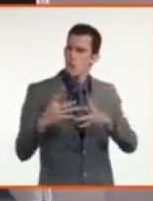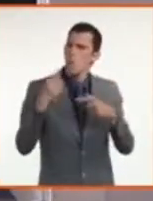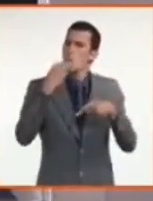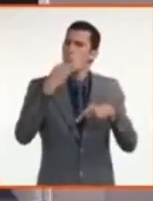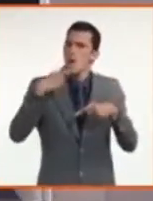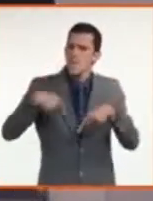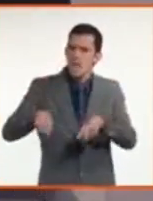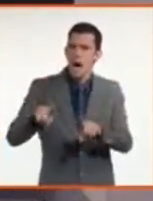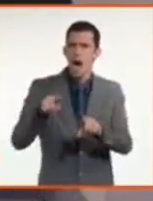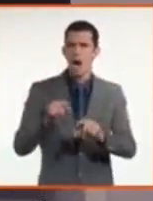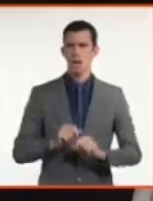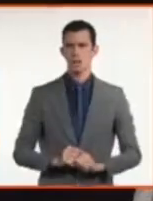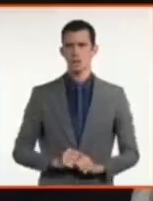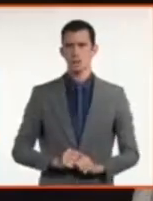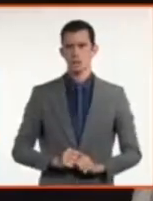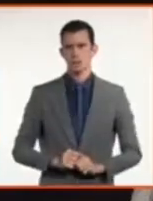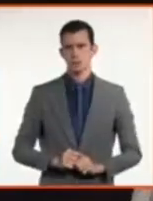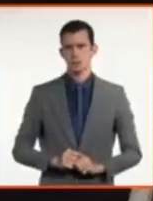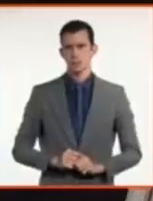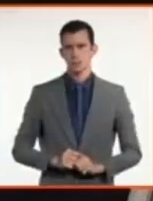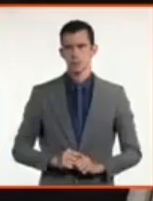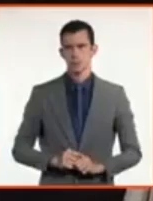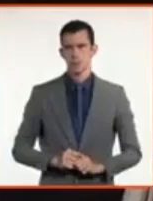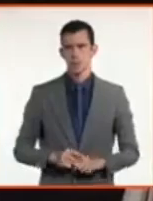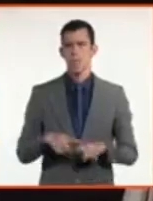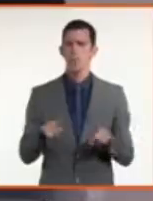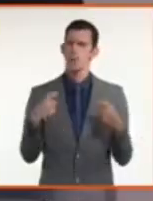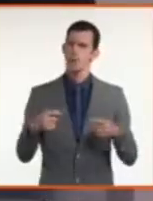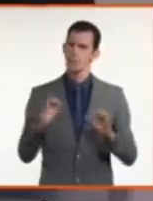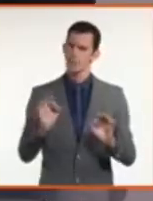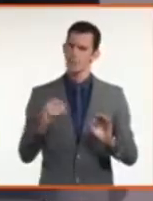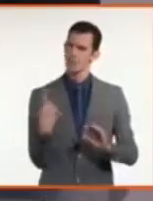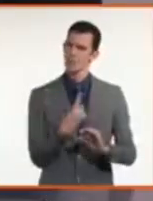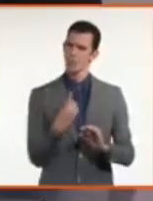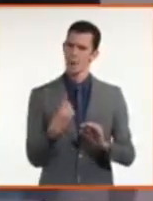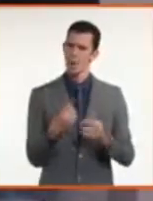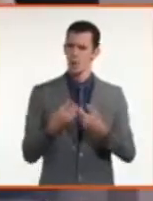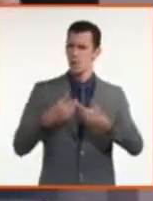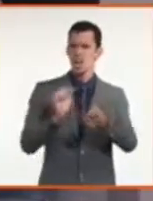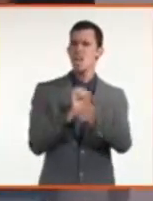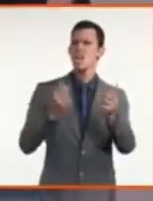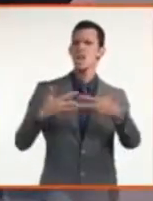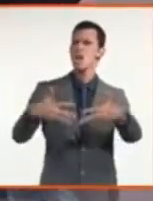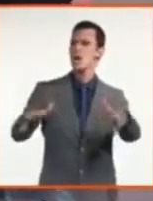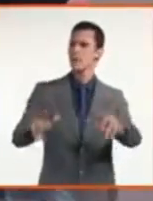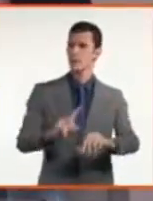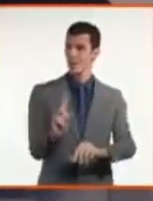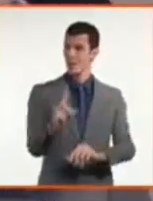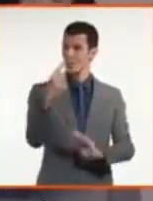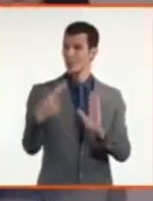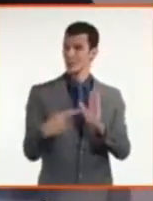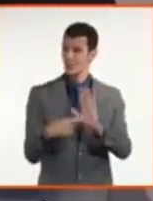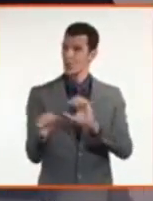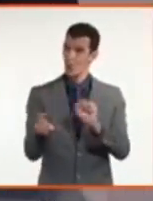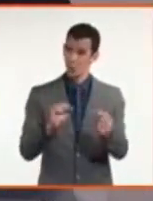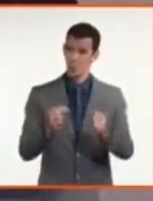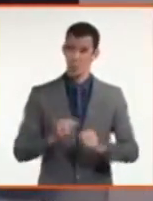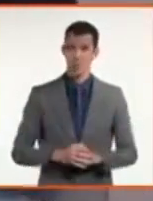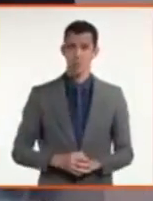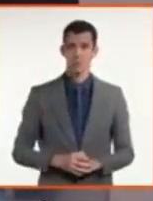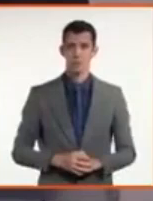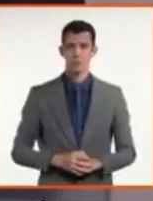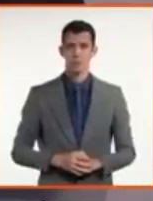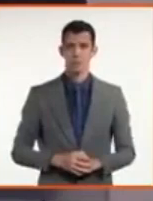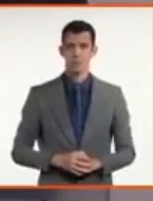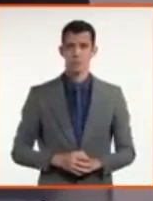y en caso que llegamos hay que trabajar o hay que poner determinados límites no son las reglas del juego de un mercado abierto sino yo vendo